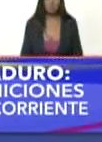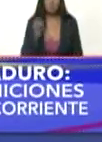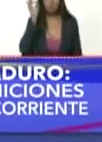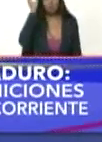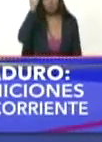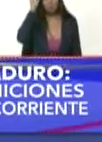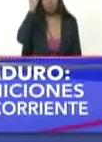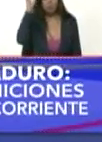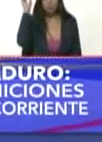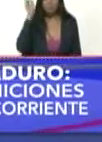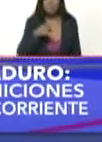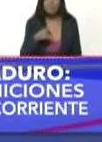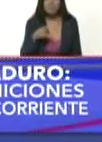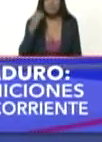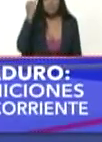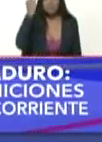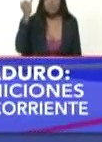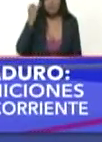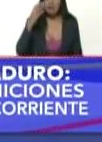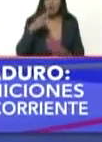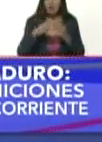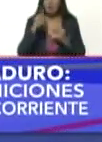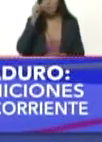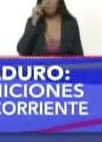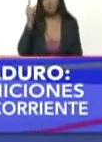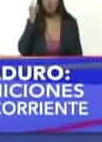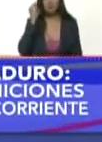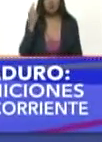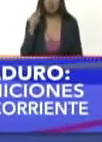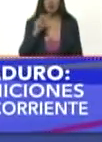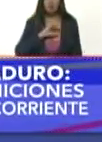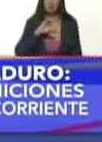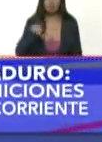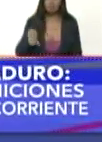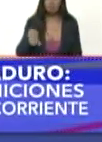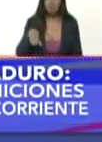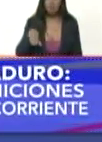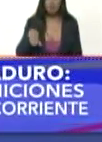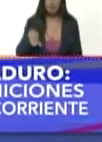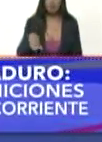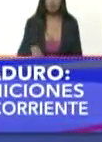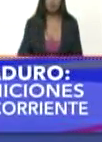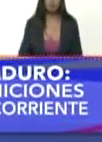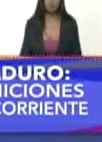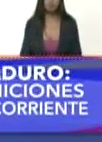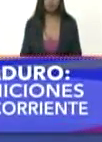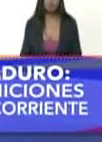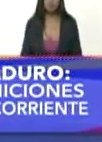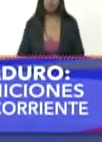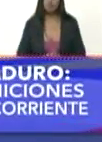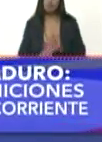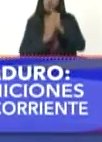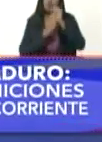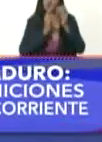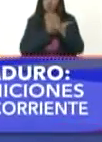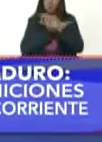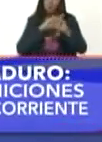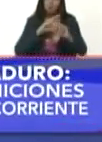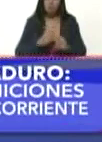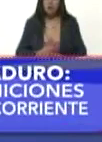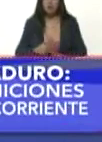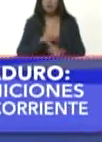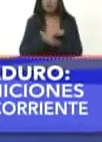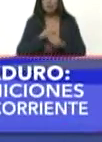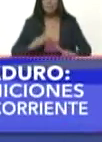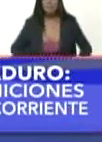ideológica, de los hombres y las mujeres de Estado que conducen a nuestra Fuerza Armada